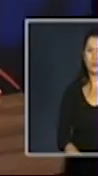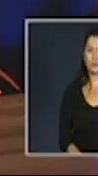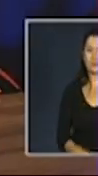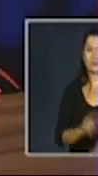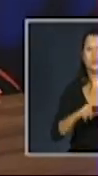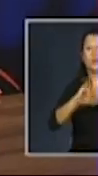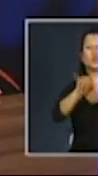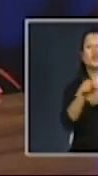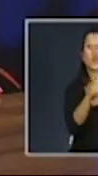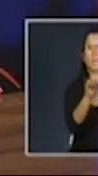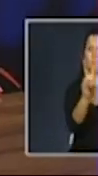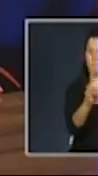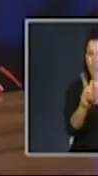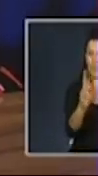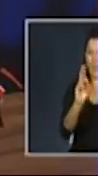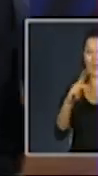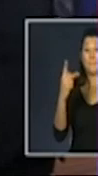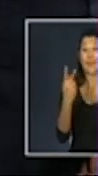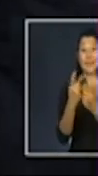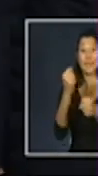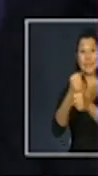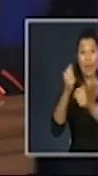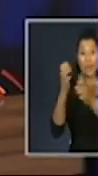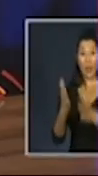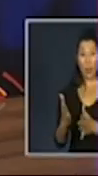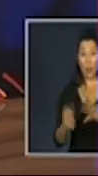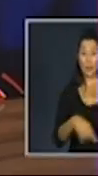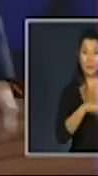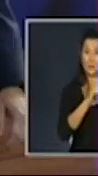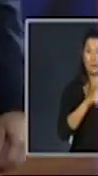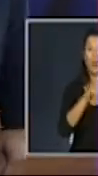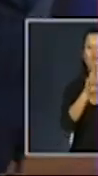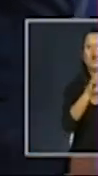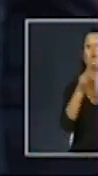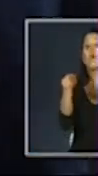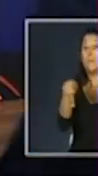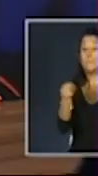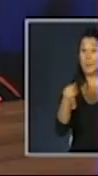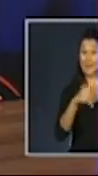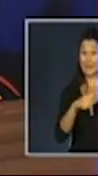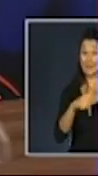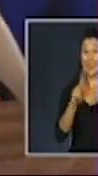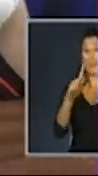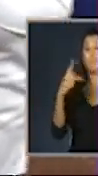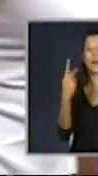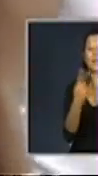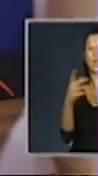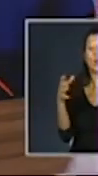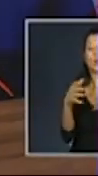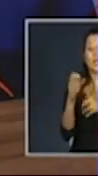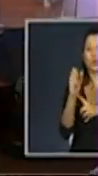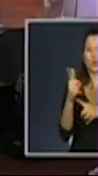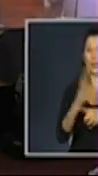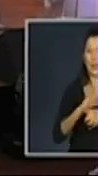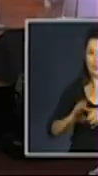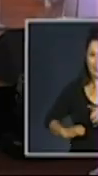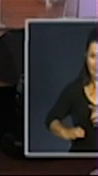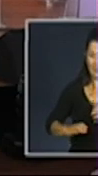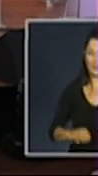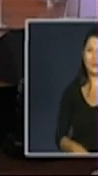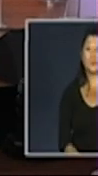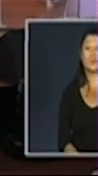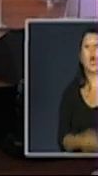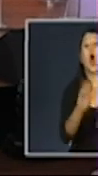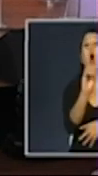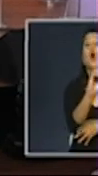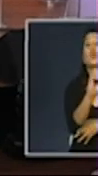sea presidente de este país voy a hacer tal cosa, ¿verdad? Algunos de ellos se lo creían realmente, porque estaban ahí concursando justamente por el